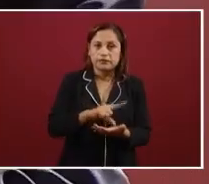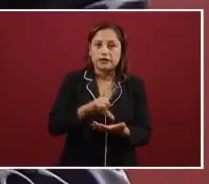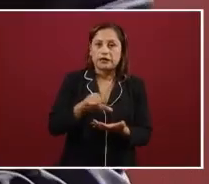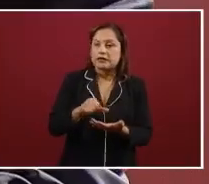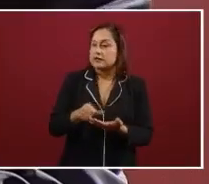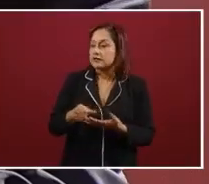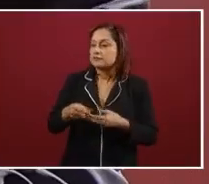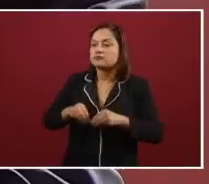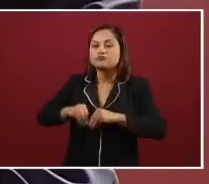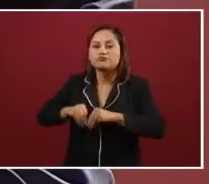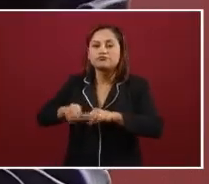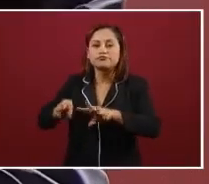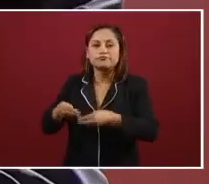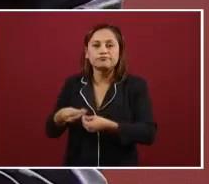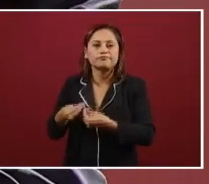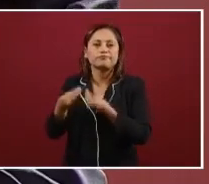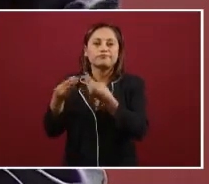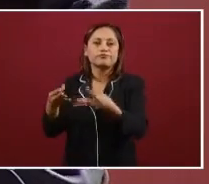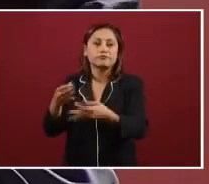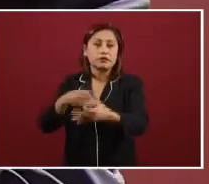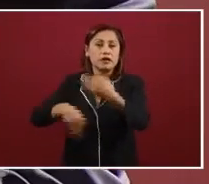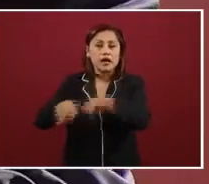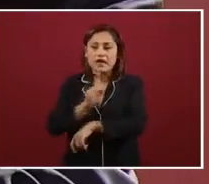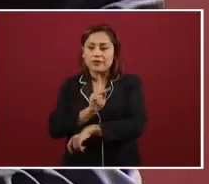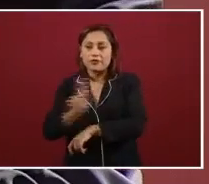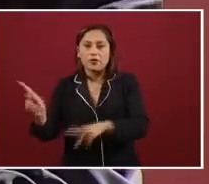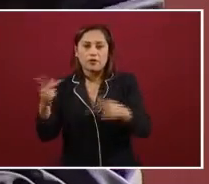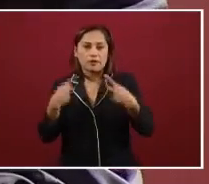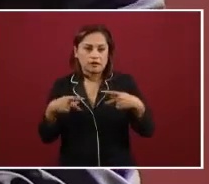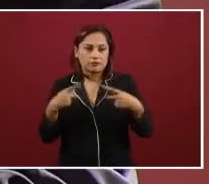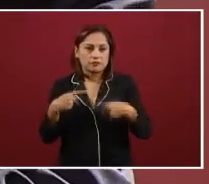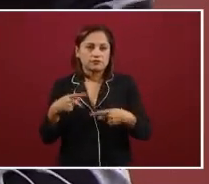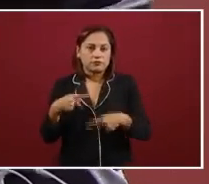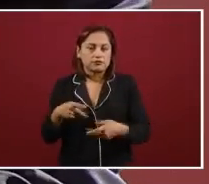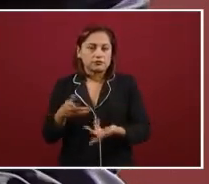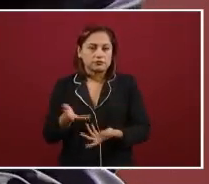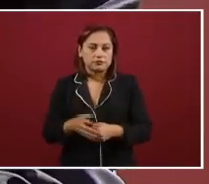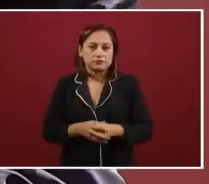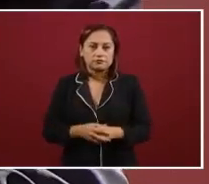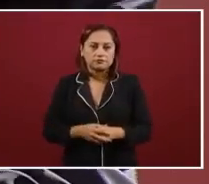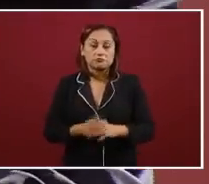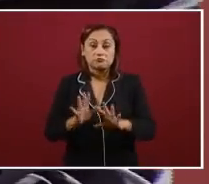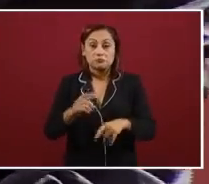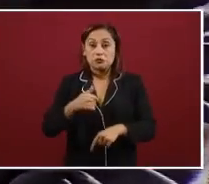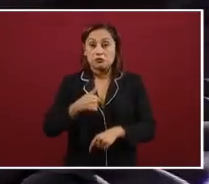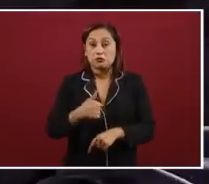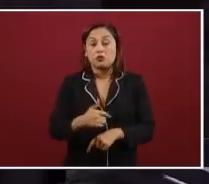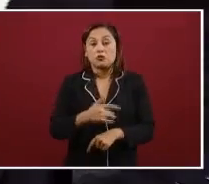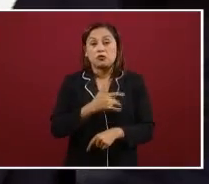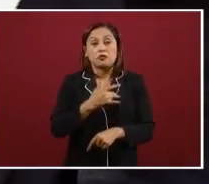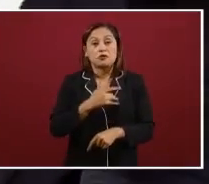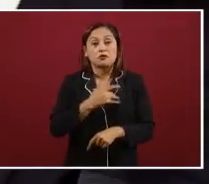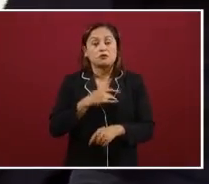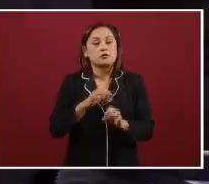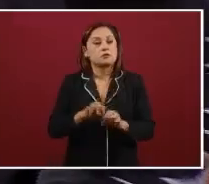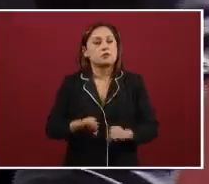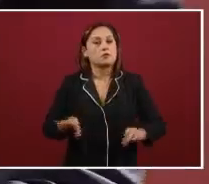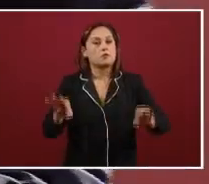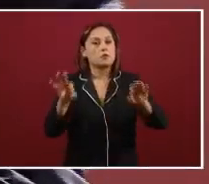le llegue a todos. A mí me importa mucho que la gente tenga para comprar